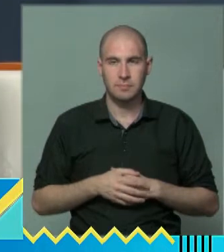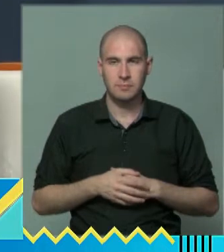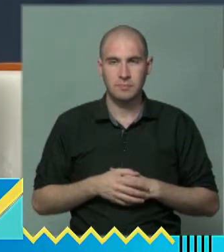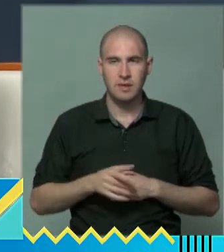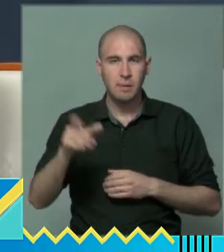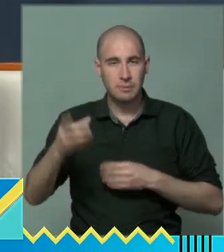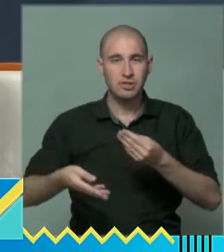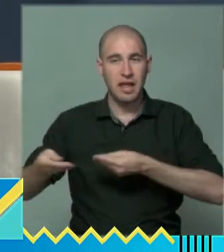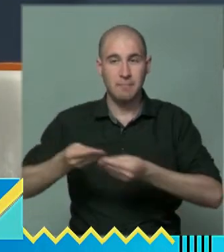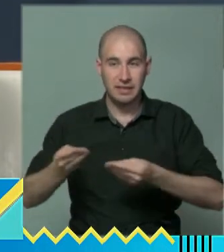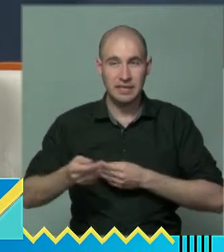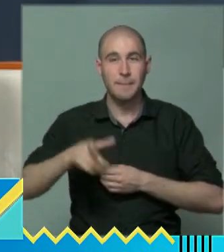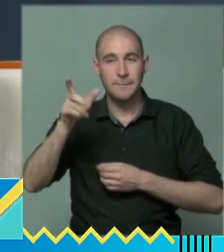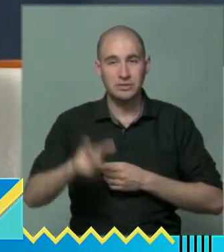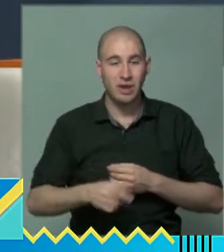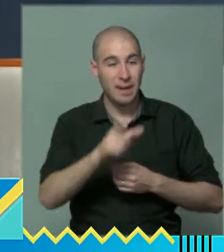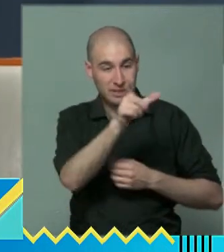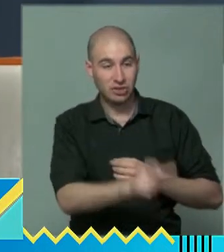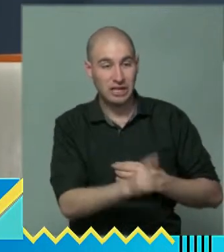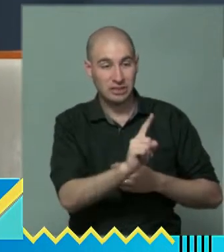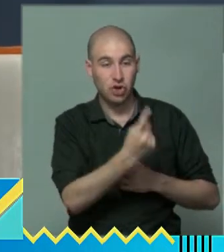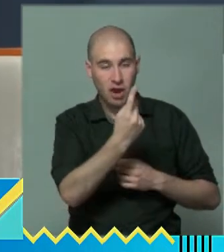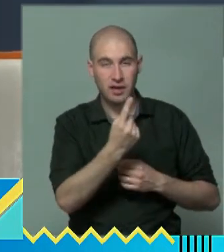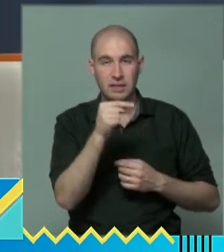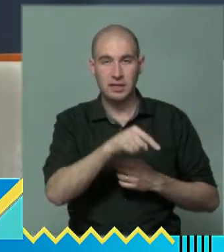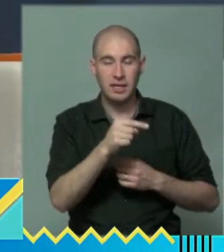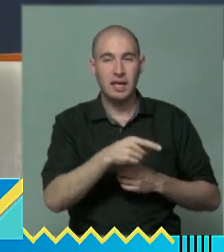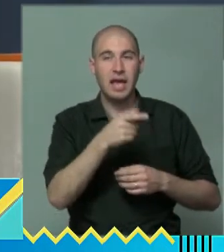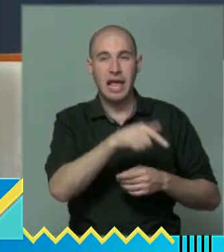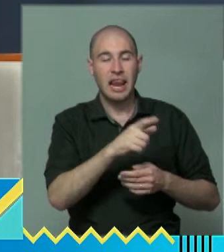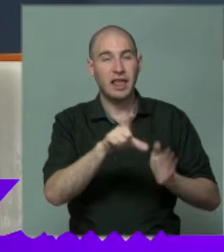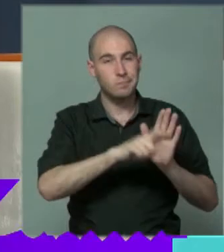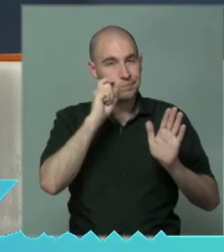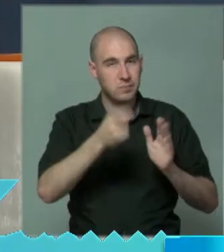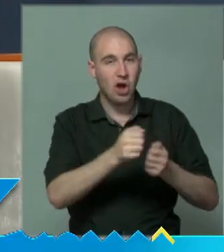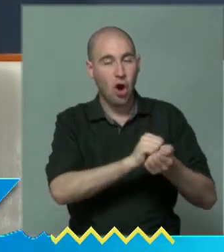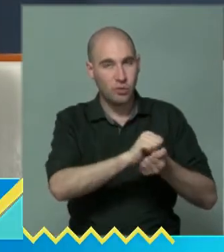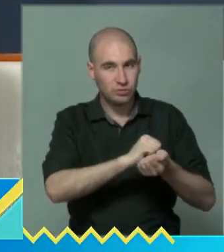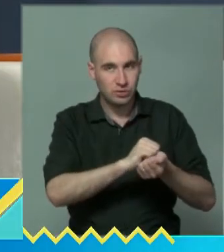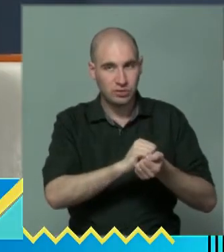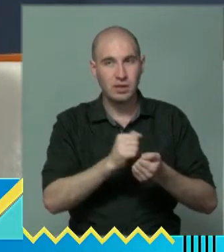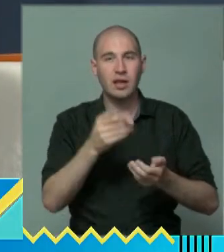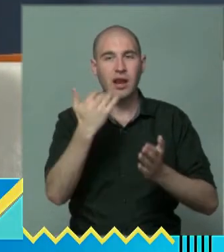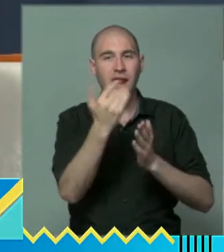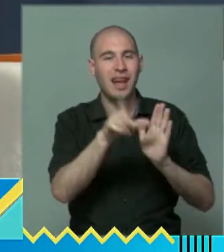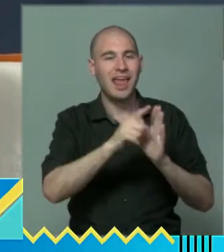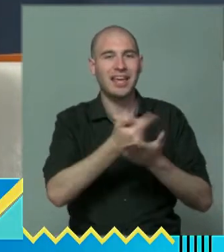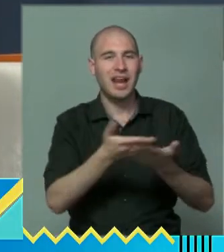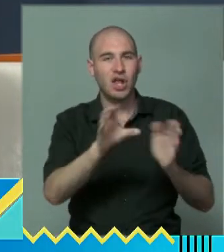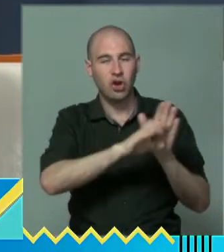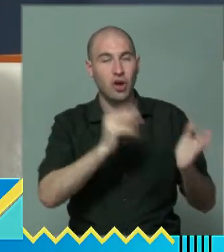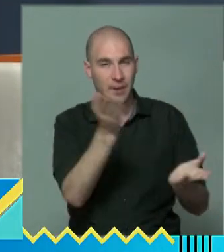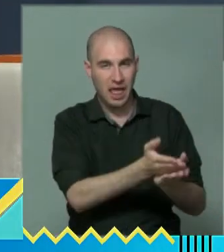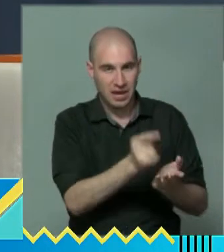aplica a la persona jurídica. A la persona individual que cometió el acto delictivo de corrupción se aplican las normas generales del Código